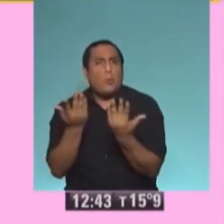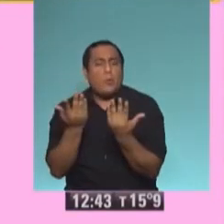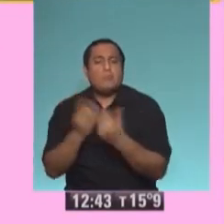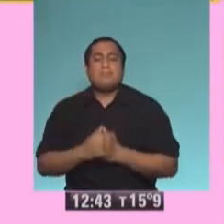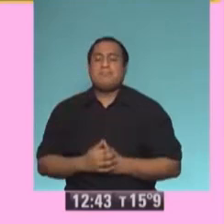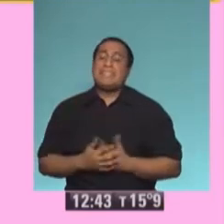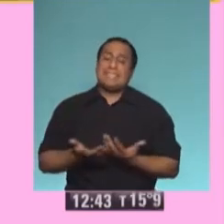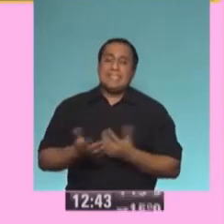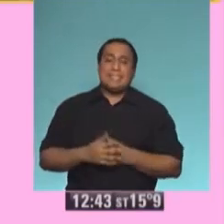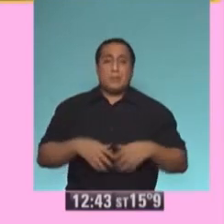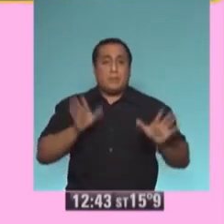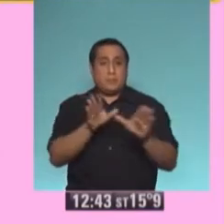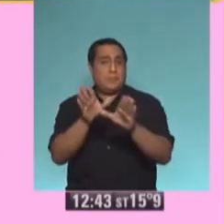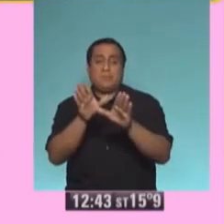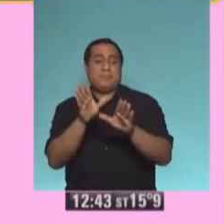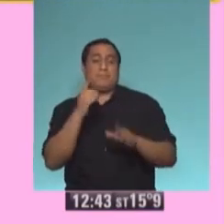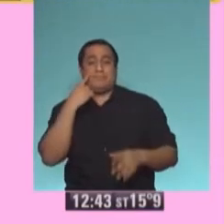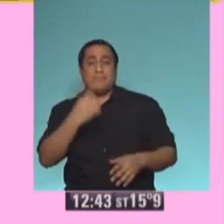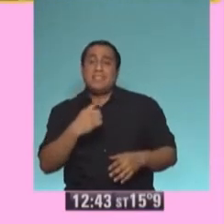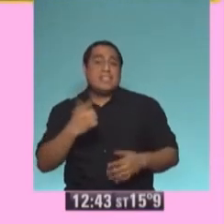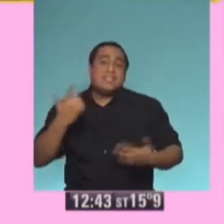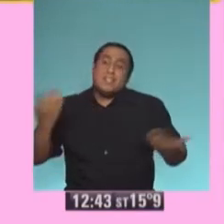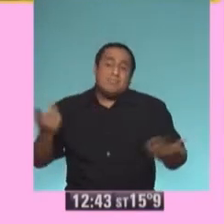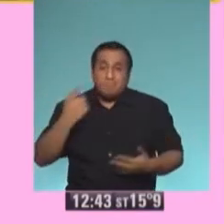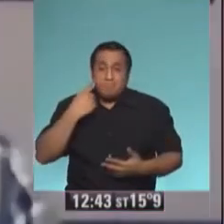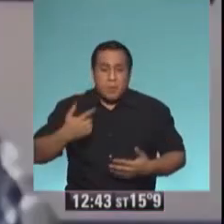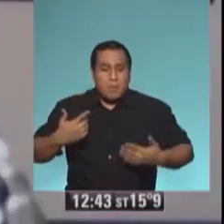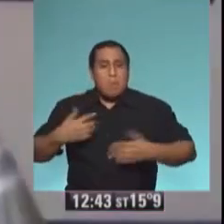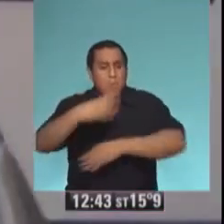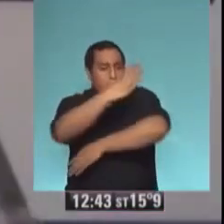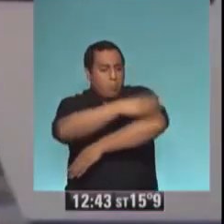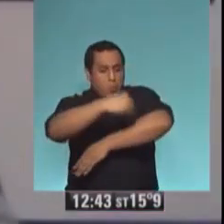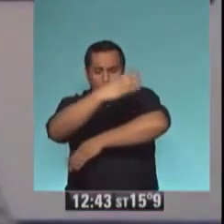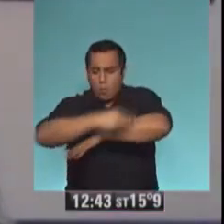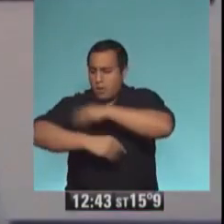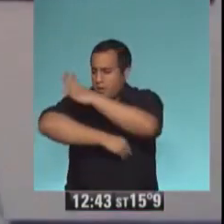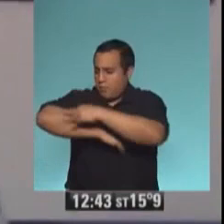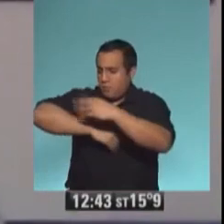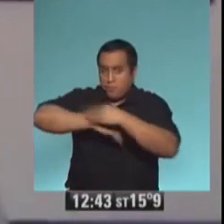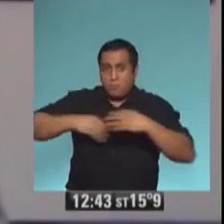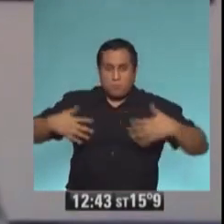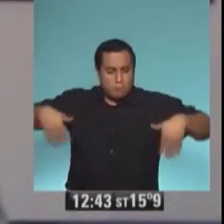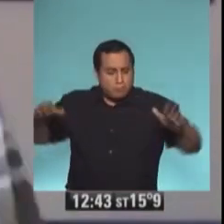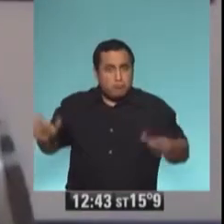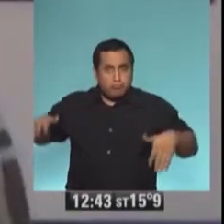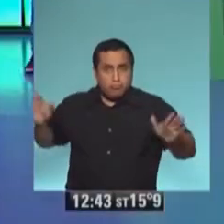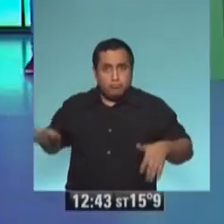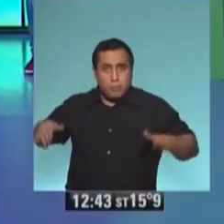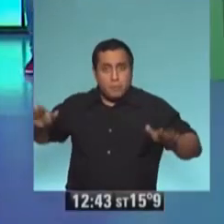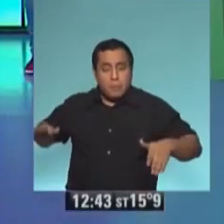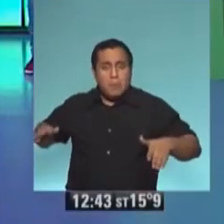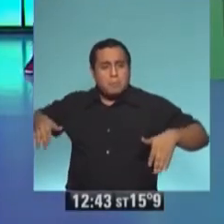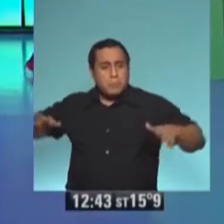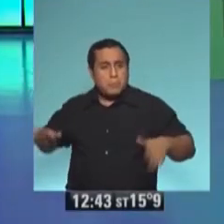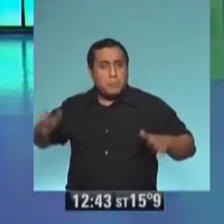secreto lo tienen ahí a viva voz, que son justamente sus plumas. Sí. ¿No? O sea, lo que le permite a